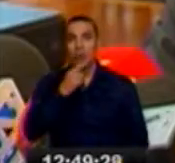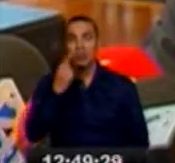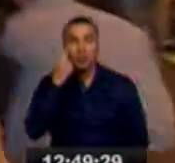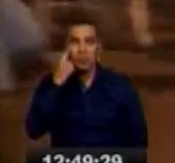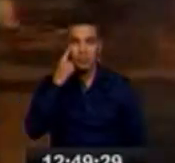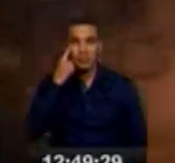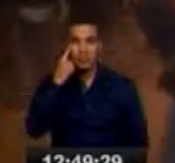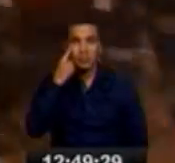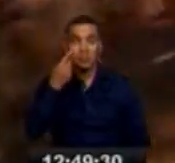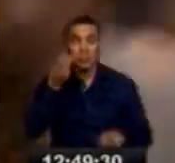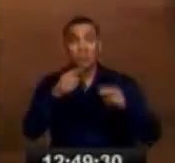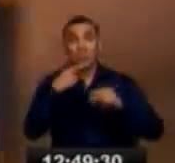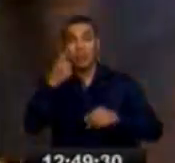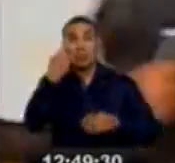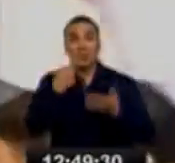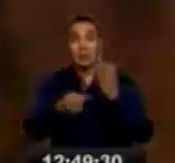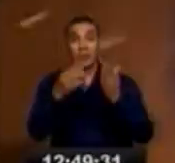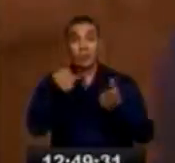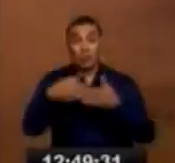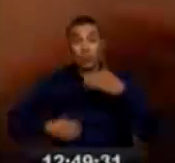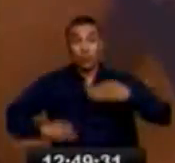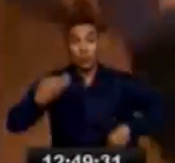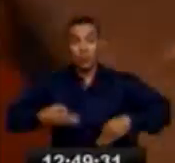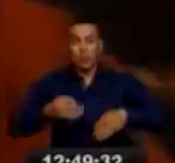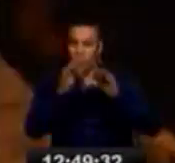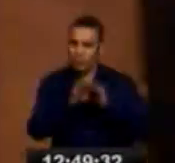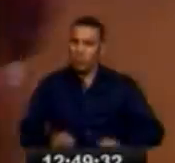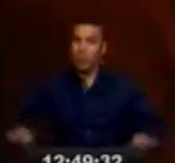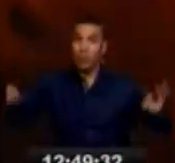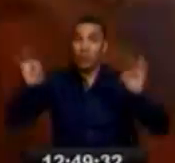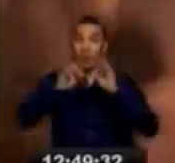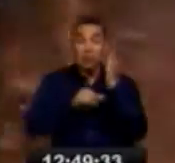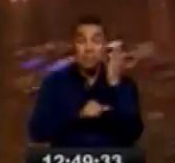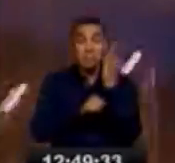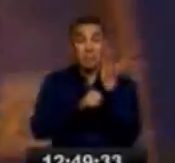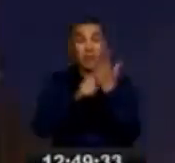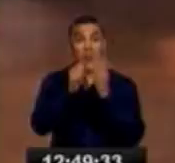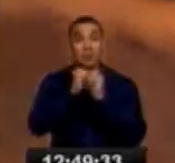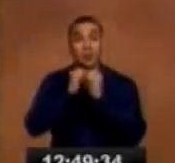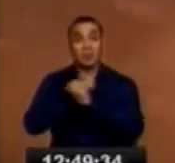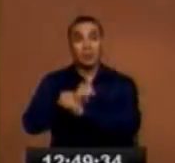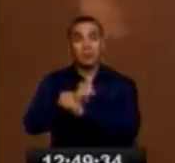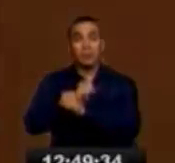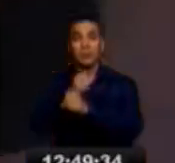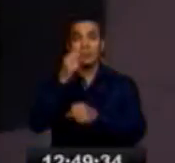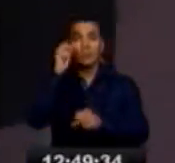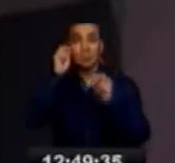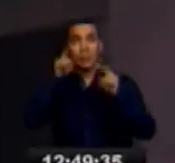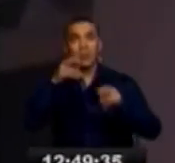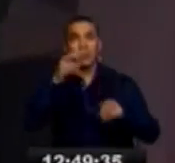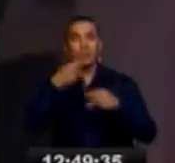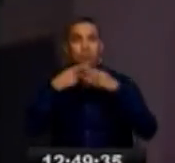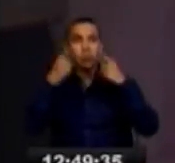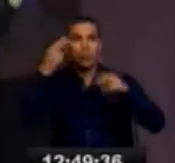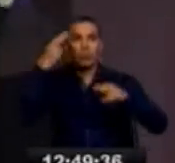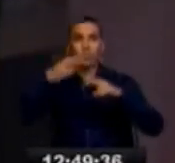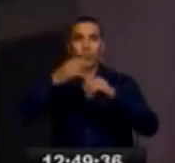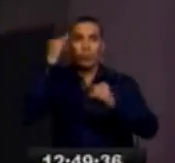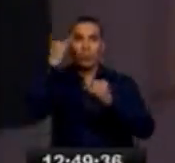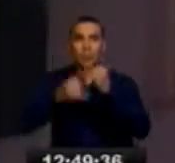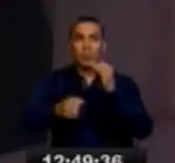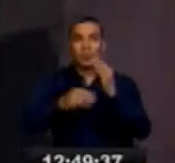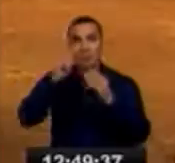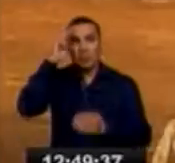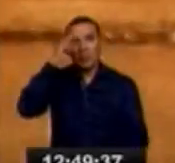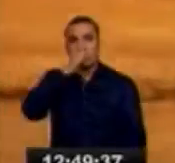Delgado. Romero además señaló que para que se haga justicia es importante que el Ministerio de Defensa desclasifique y que dé a conocer los nombres y apellidos de los